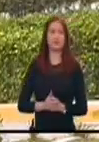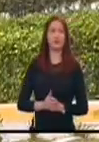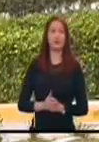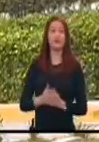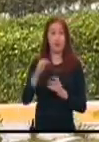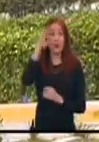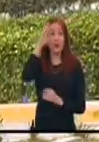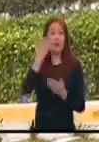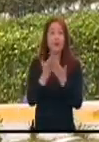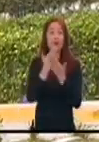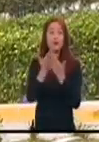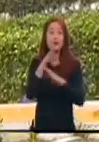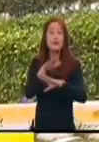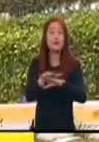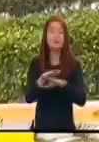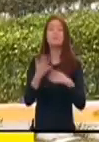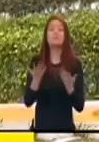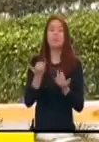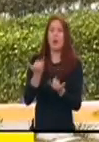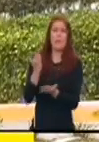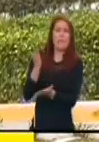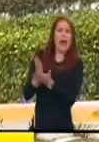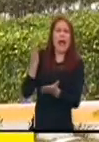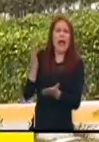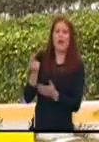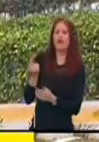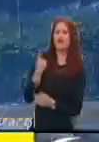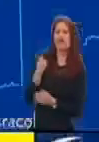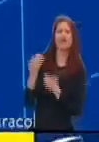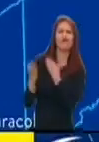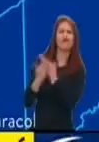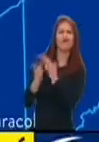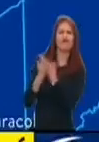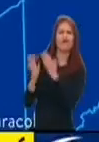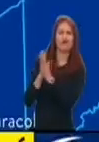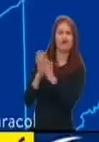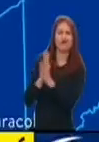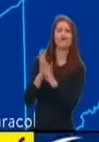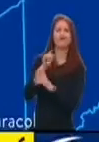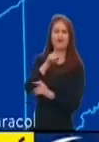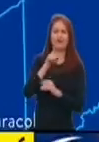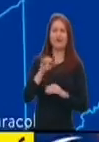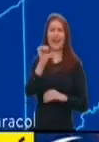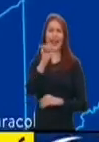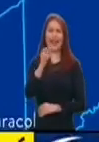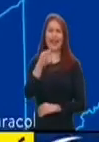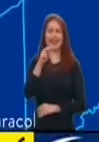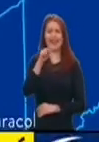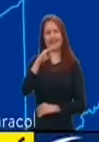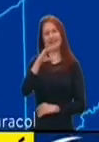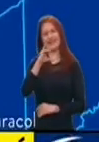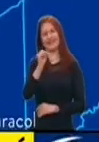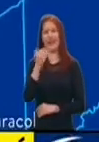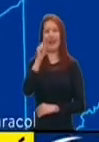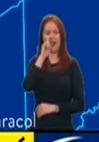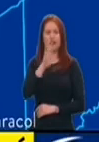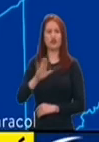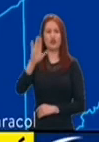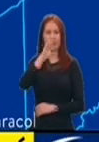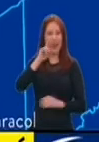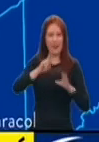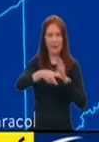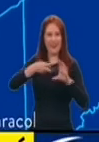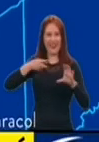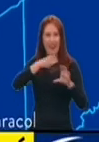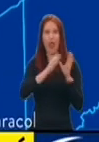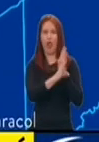Hola, buenas tardes. El hecho fue confirmado hace algunos minutos por la Agencia Nacional de Minería acá en el departamento de Boyacá. Ocurrieron precisamente